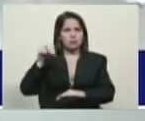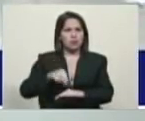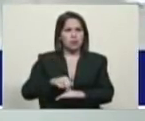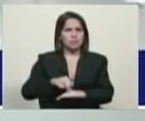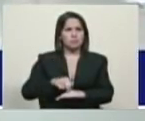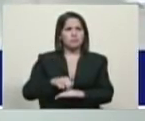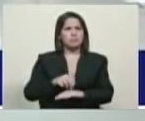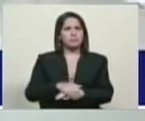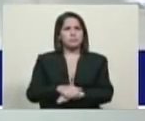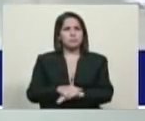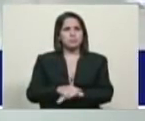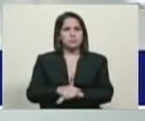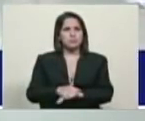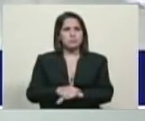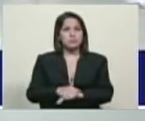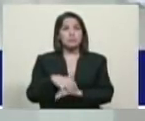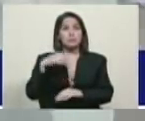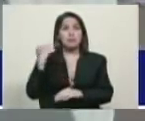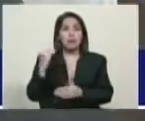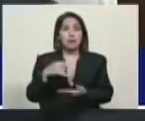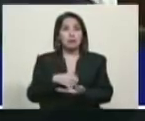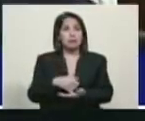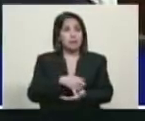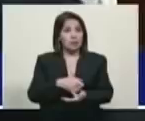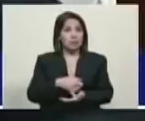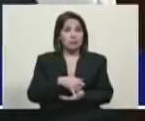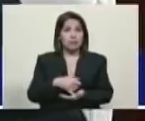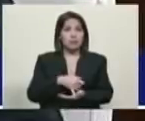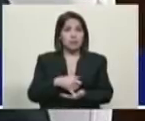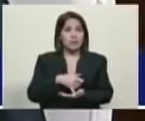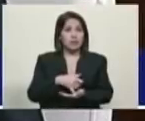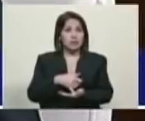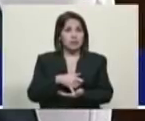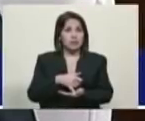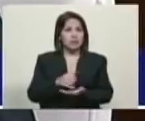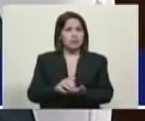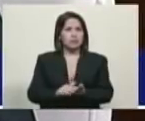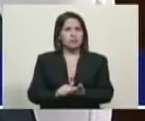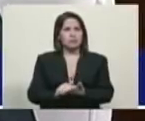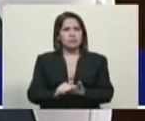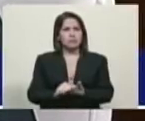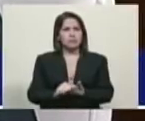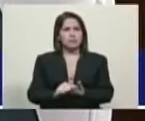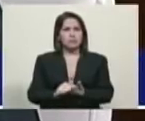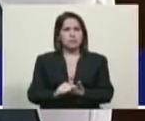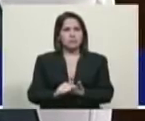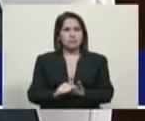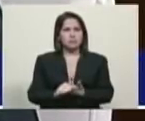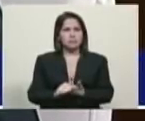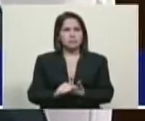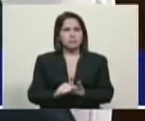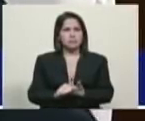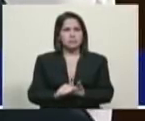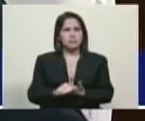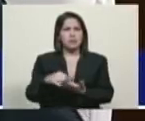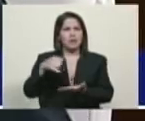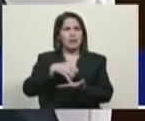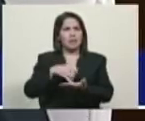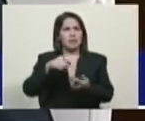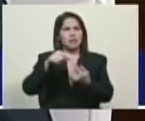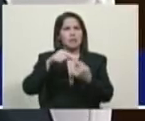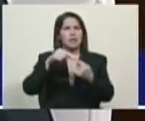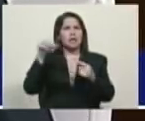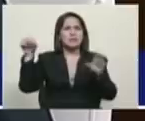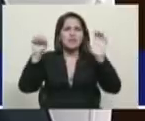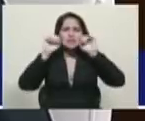país. Tenemos grandes debilidades en la semilla de maíz, porque perdimos prácticamente casi toda la genética que teníamos en maíz. Sin embargo, ya hay